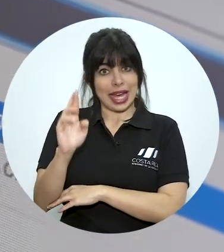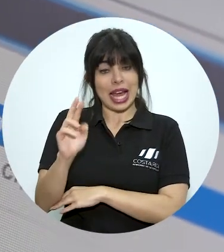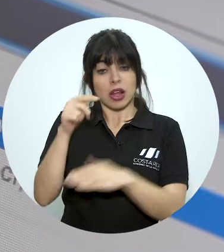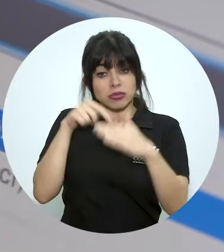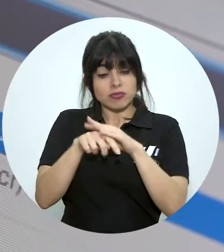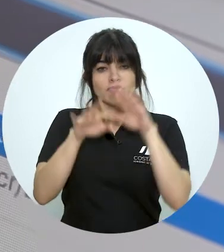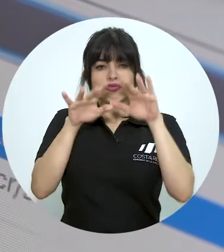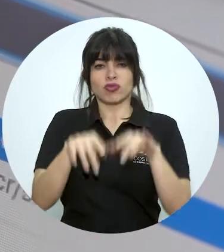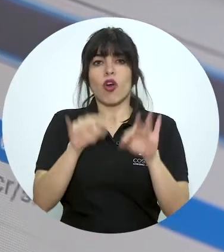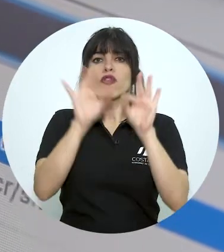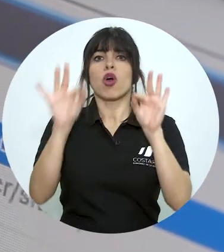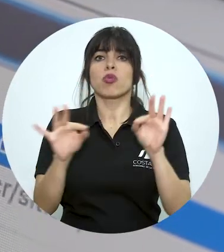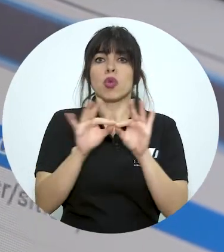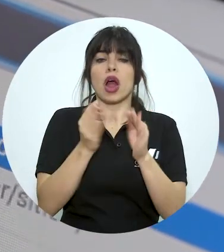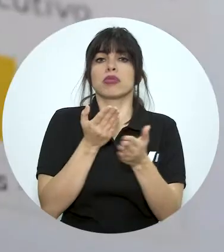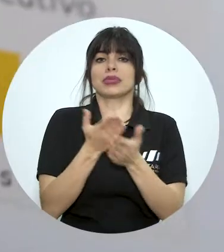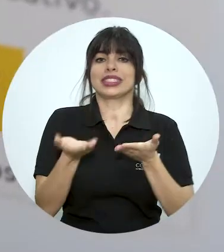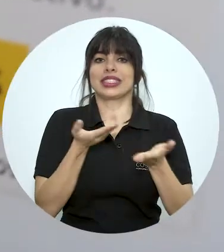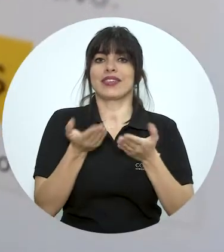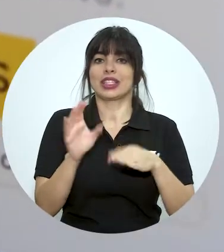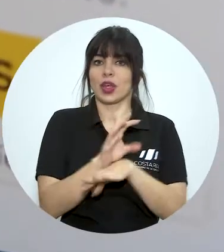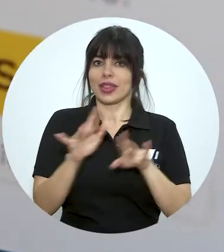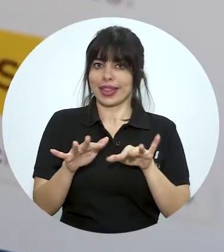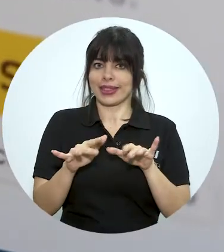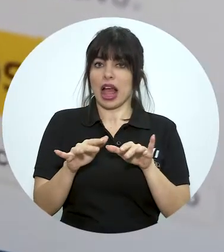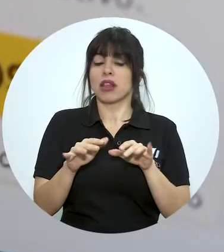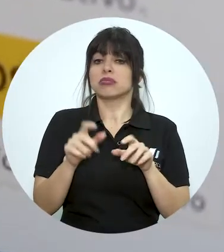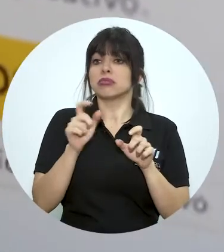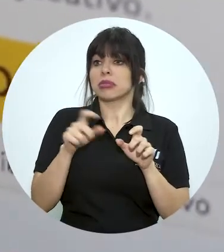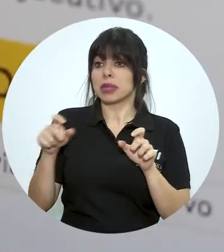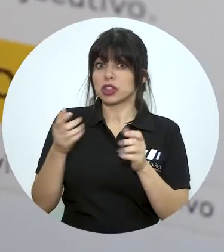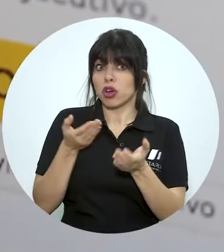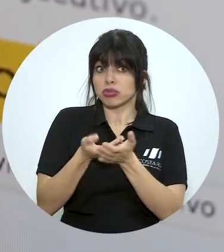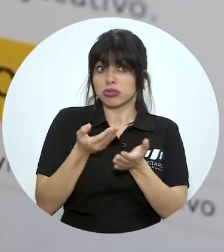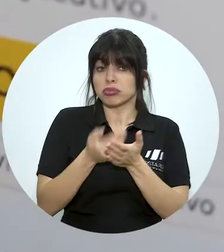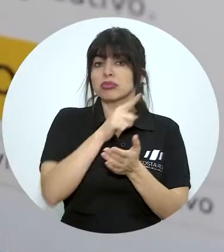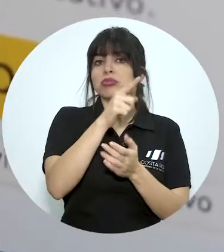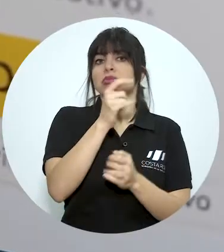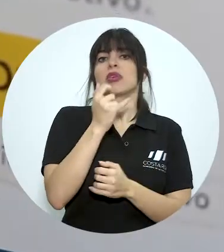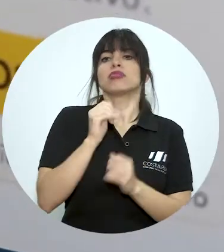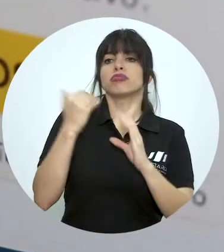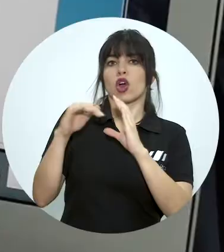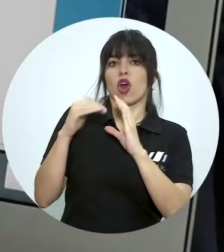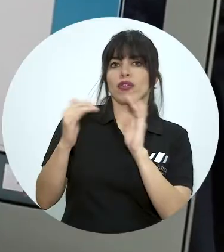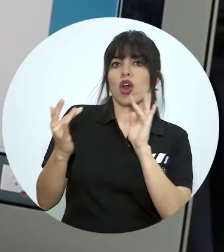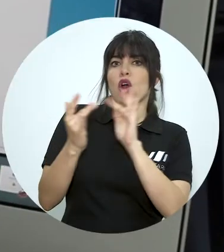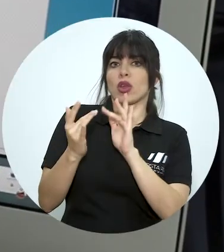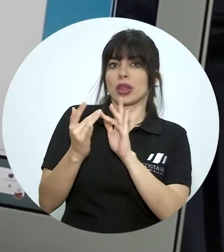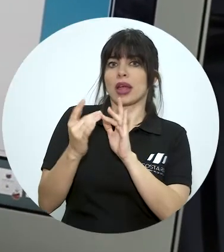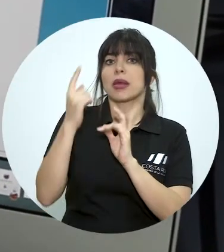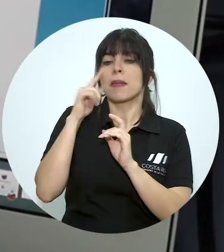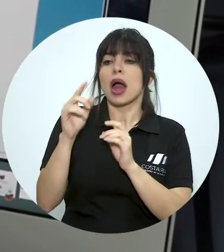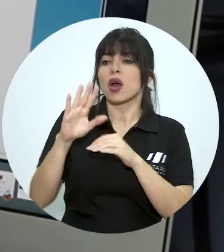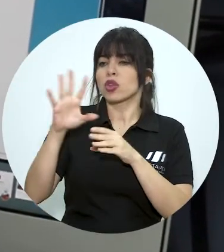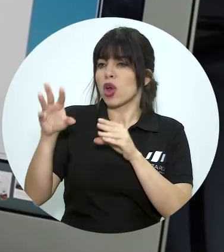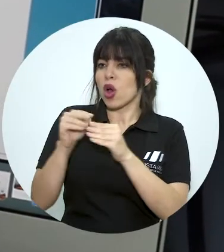www.dgsc.go.cr y completar el formulario de oferta de servicios digital. Las personas oferentes serán contactadas vía correo electrónico para completar